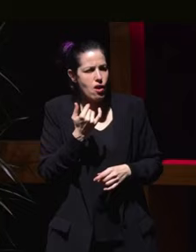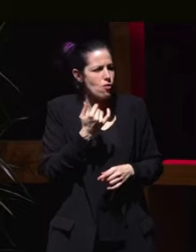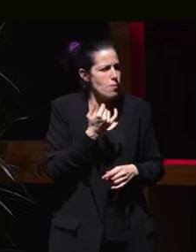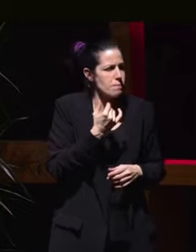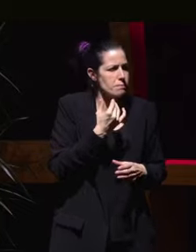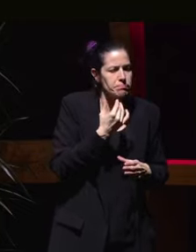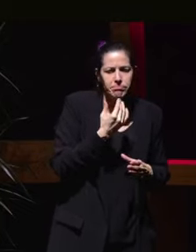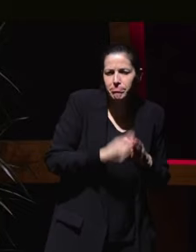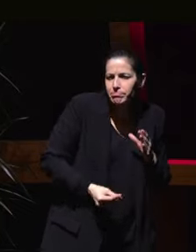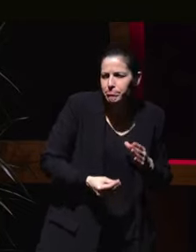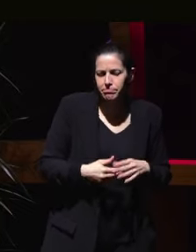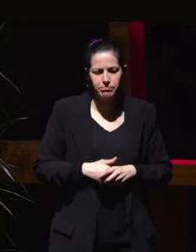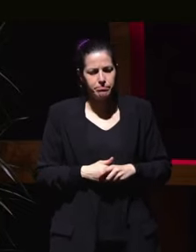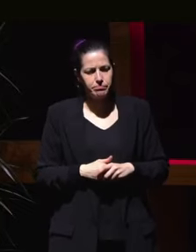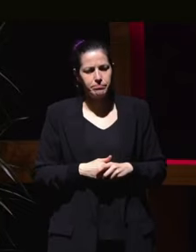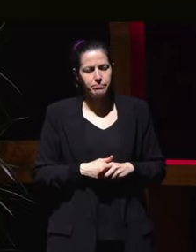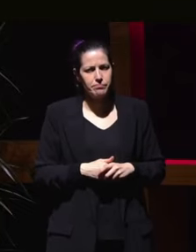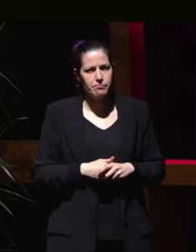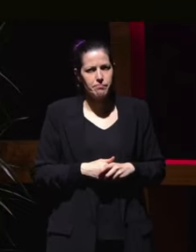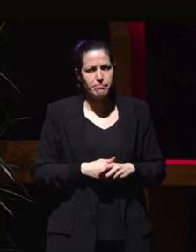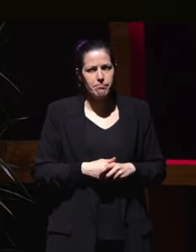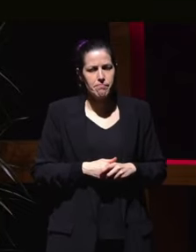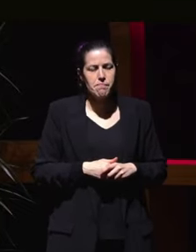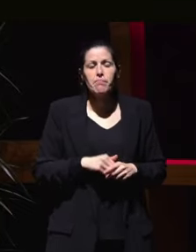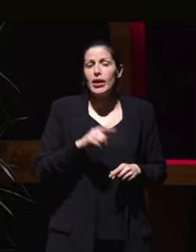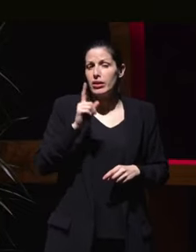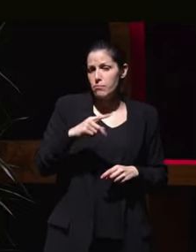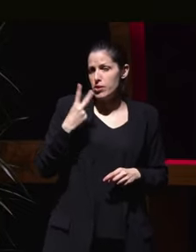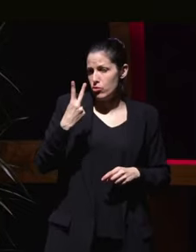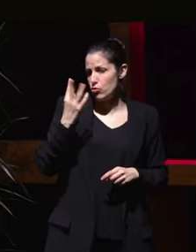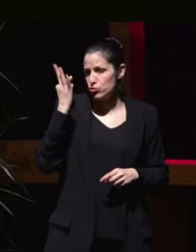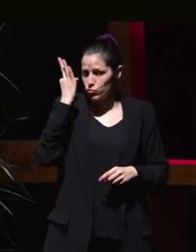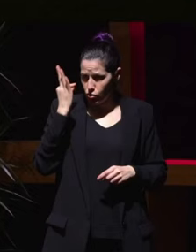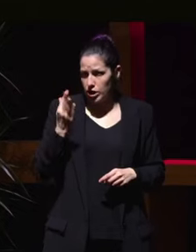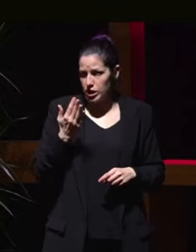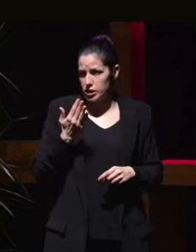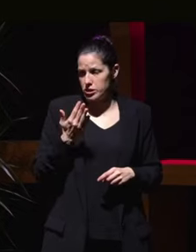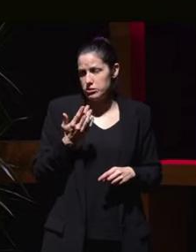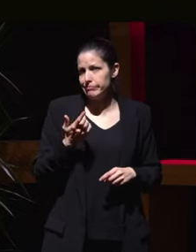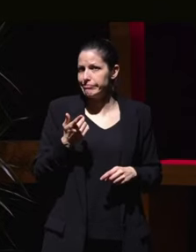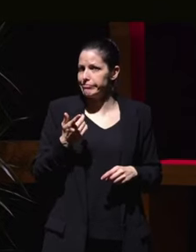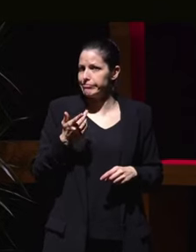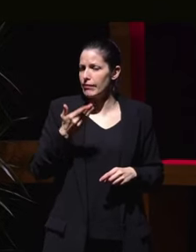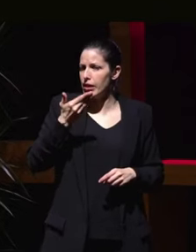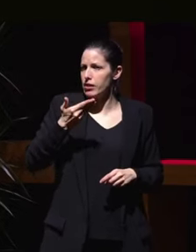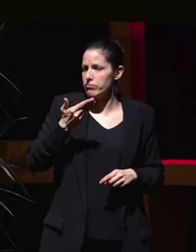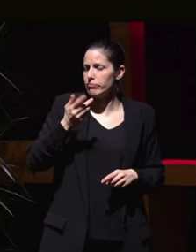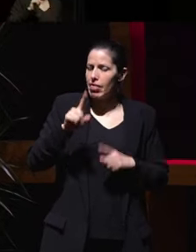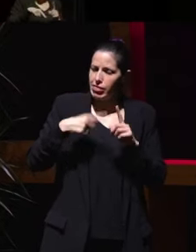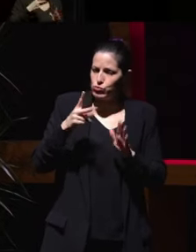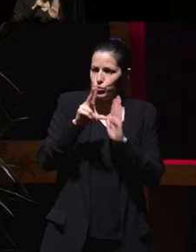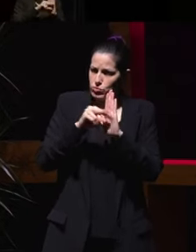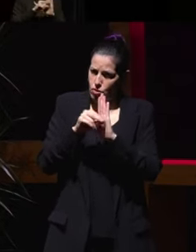error para machacala. Aquí temos dúas mulleres nas que me quero deter tamén e que tamén van a trasladarvos o que sinten, porque